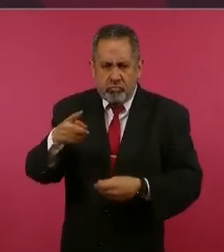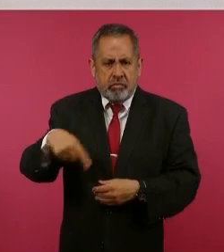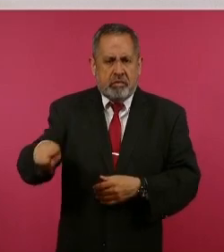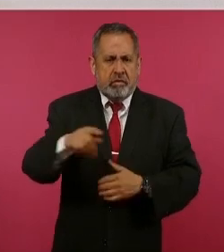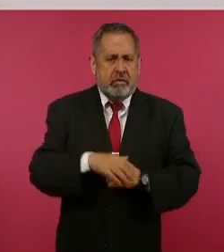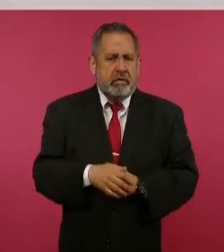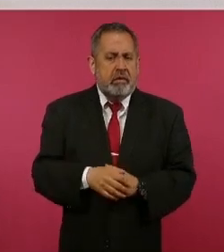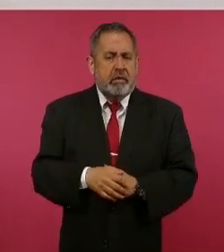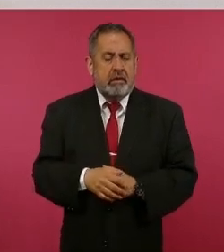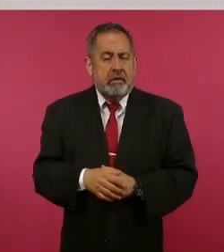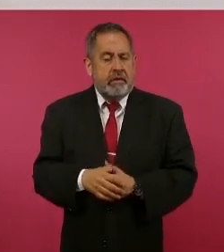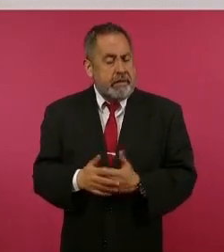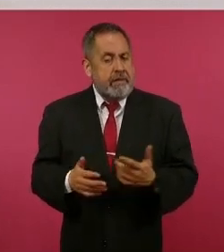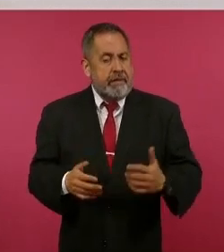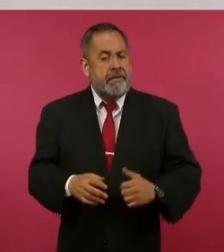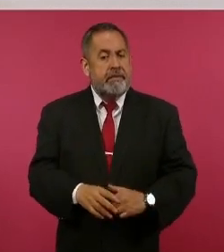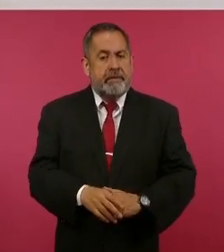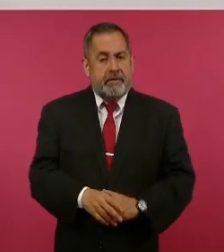Está en el plan